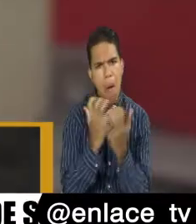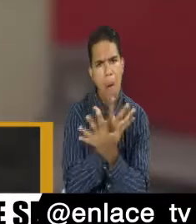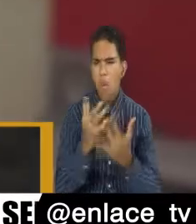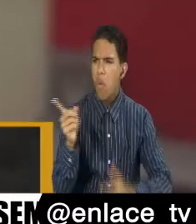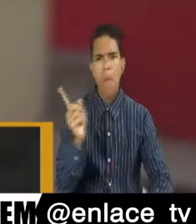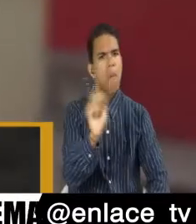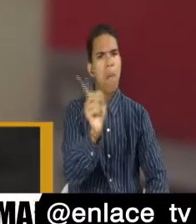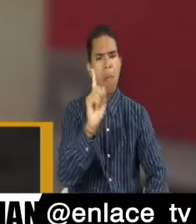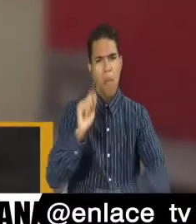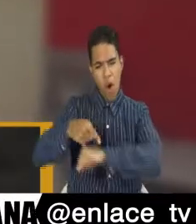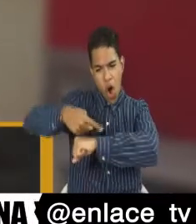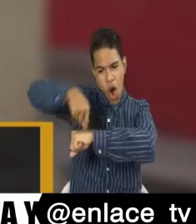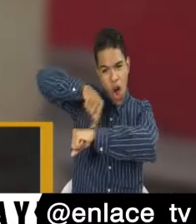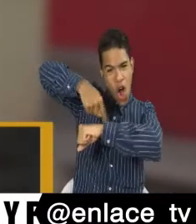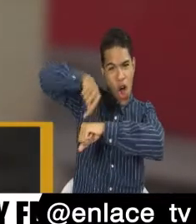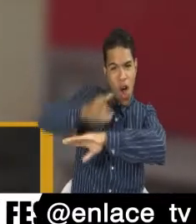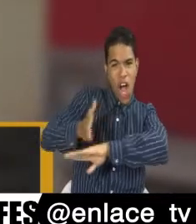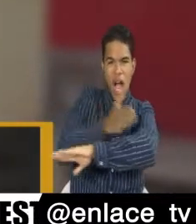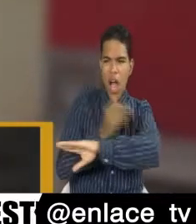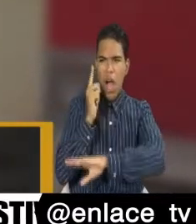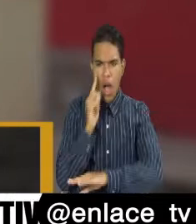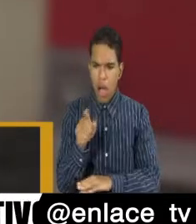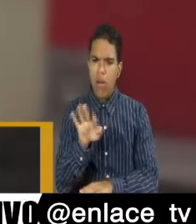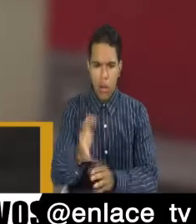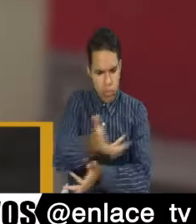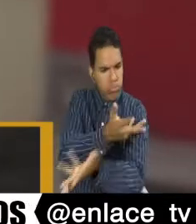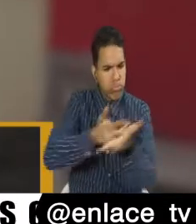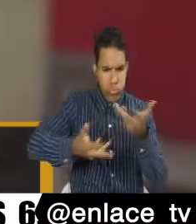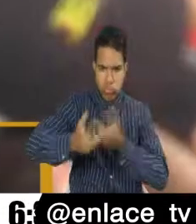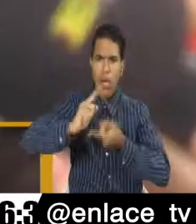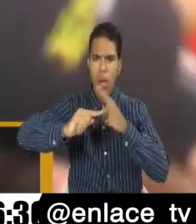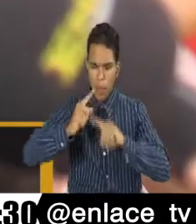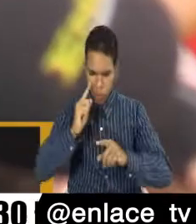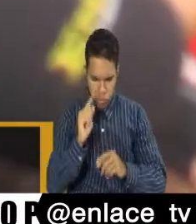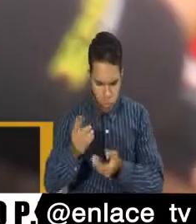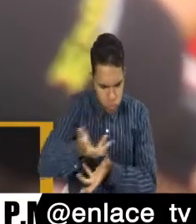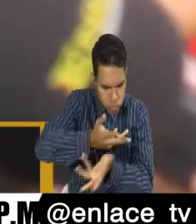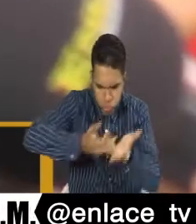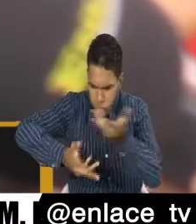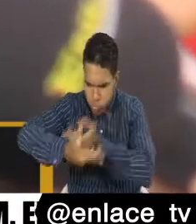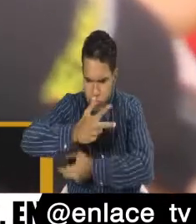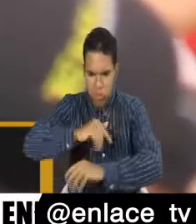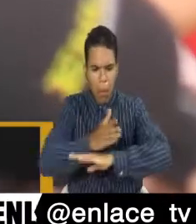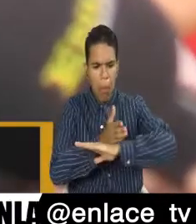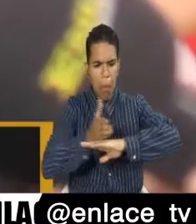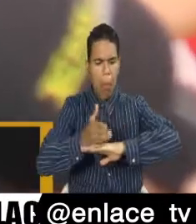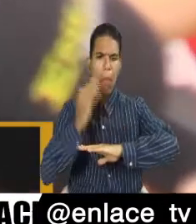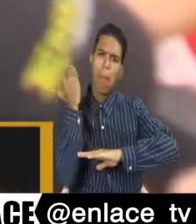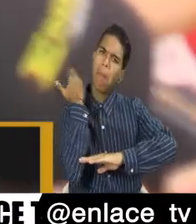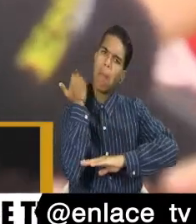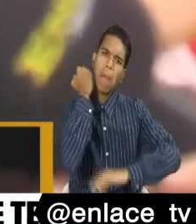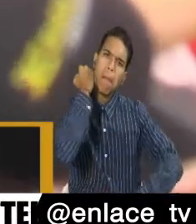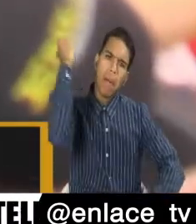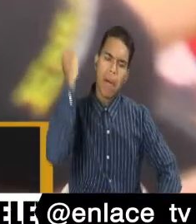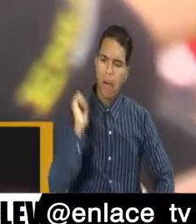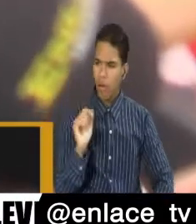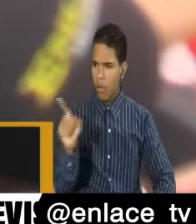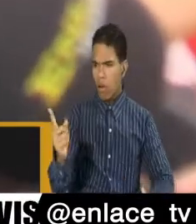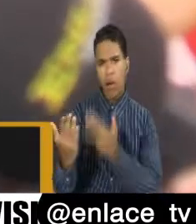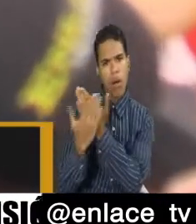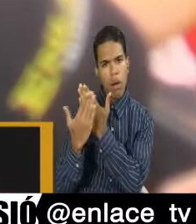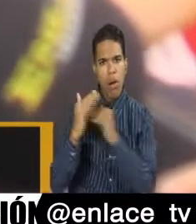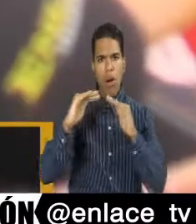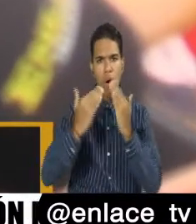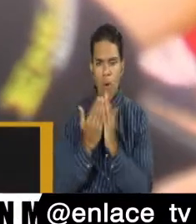antes de la trágica noticia estaba compartiendo con algunos de sus amigos del sector. Por ejemplo, el problema en el colegio nunca decía que tenía, ¿no?